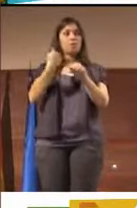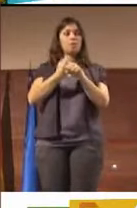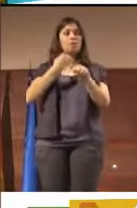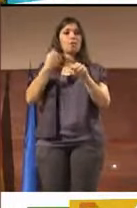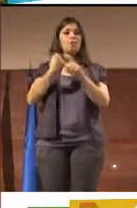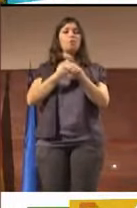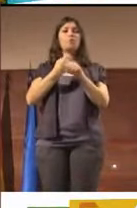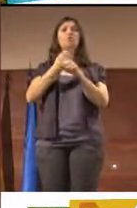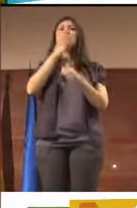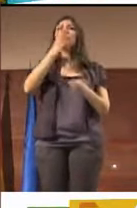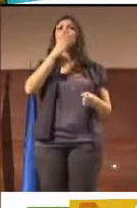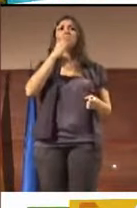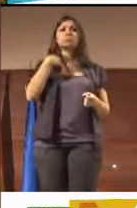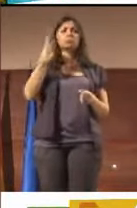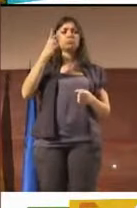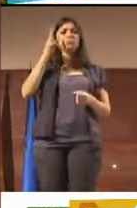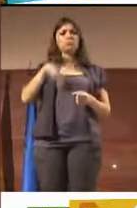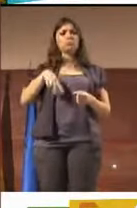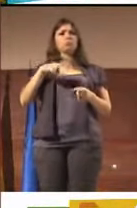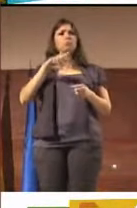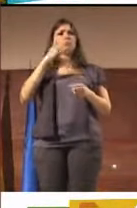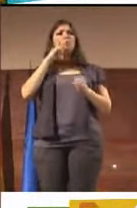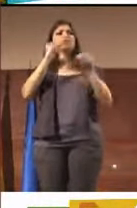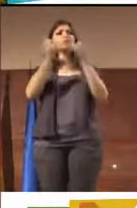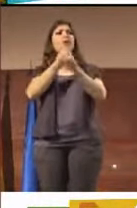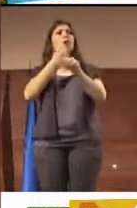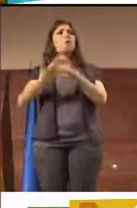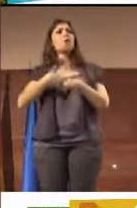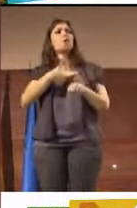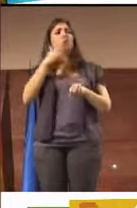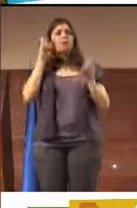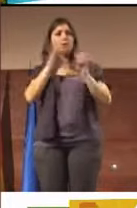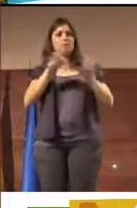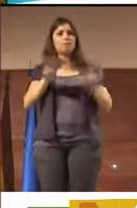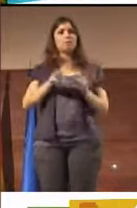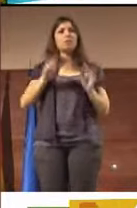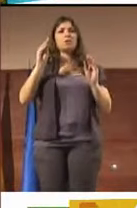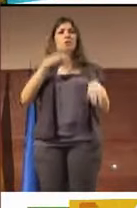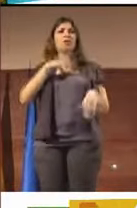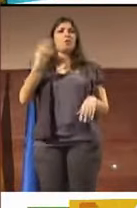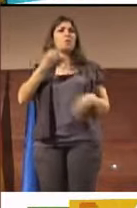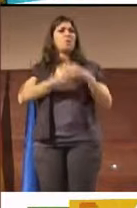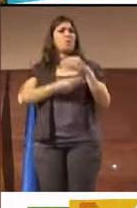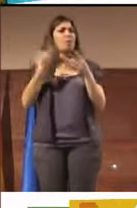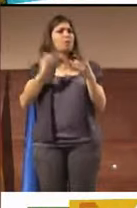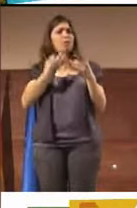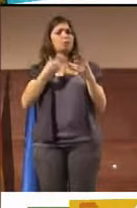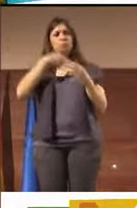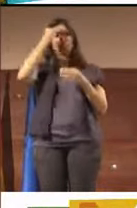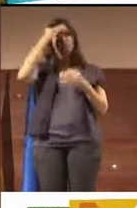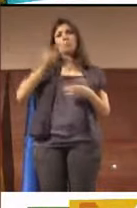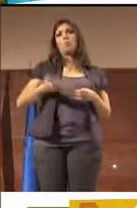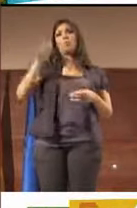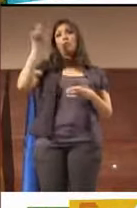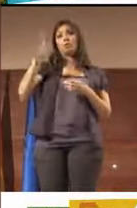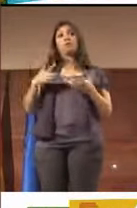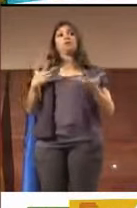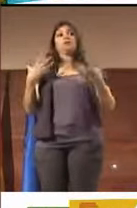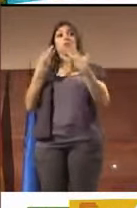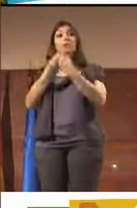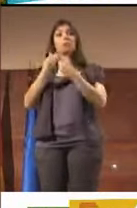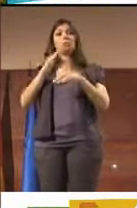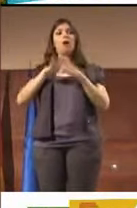porque, pues bueno, somos un profesional que analiza la actividad, analiza las demandas de la tarea y consideramos que esto es importante